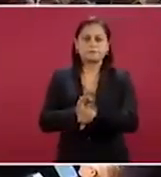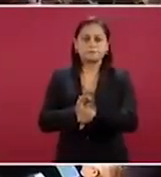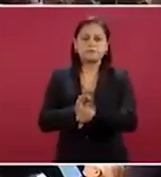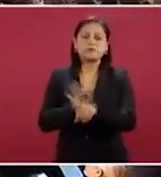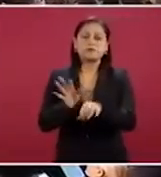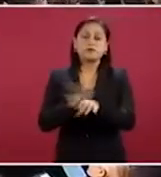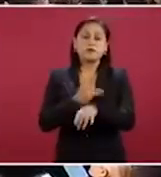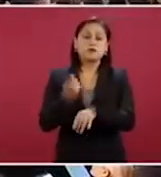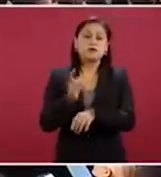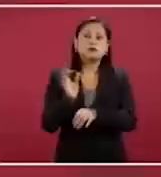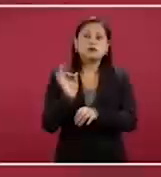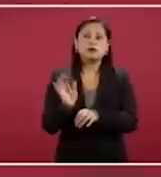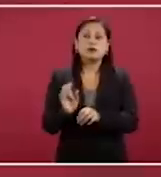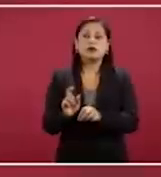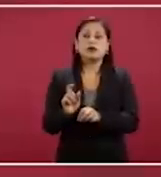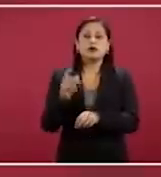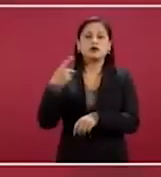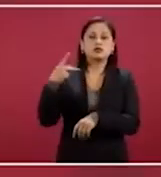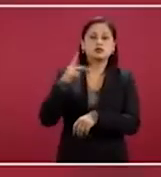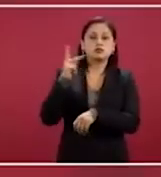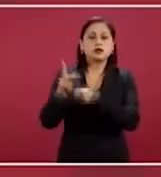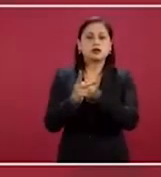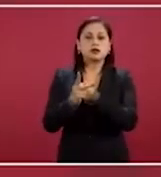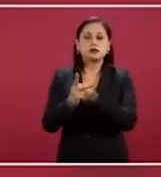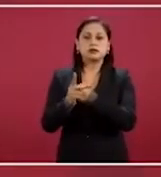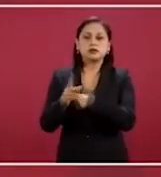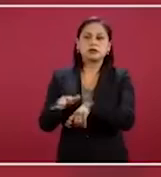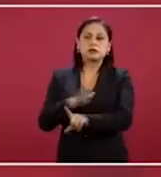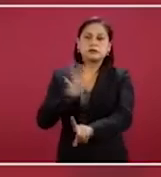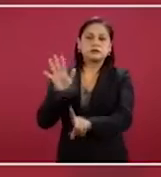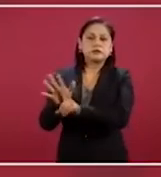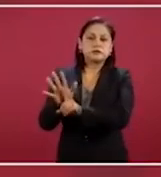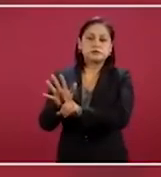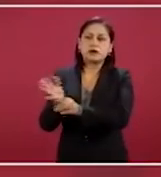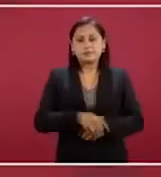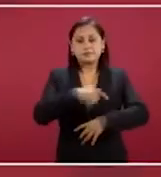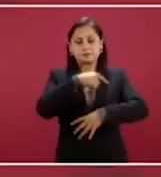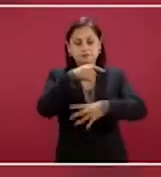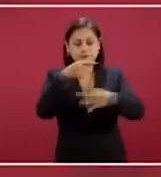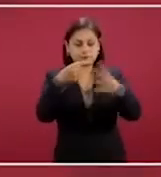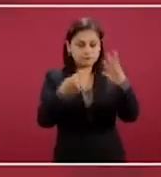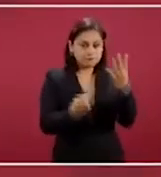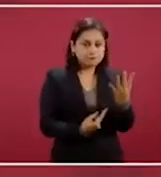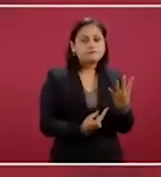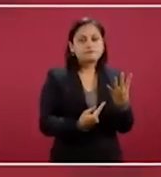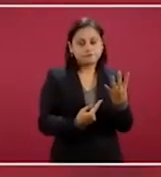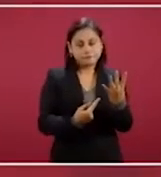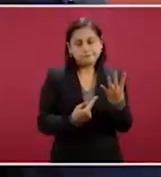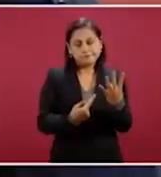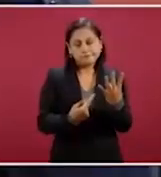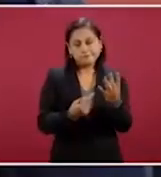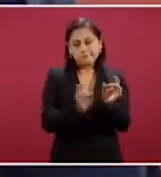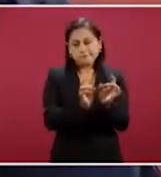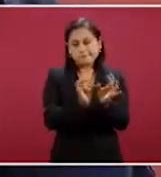y pueden ser agredidos ahora